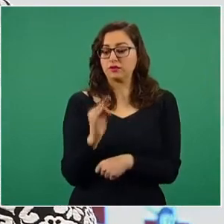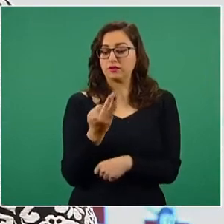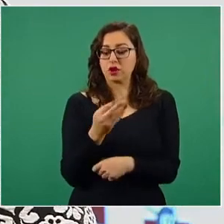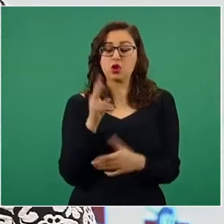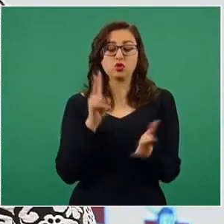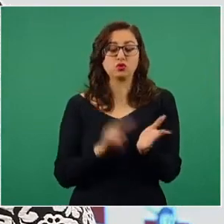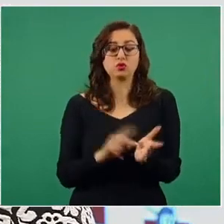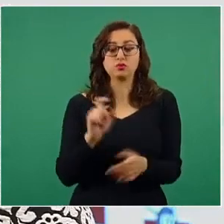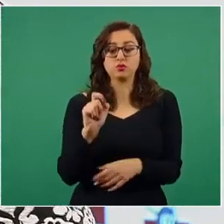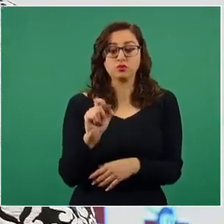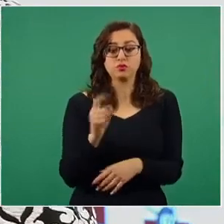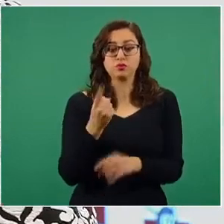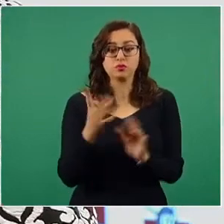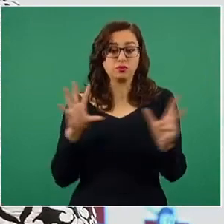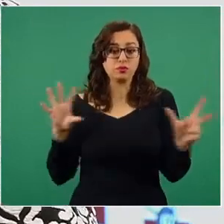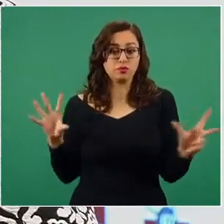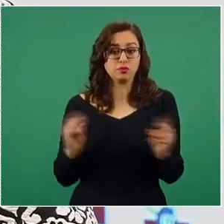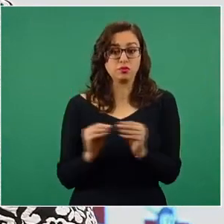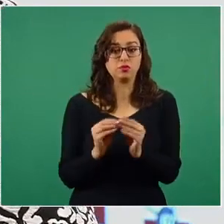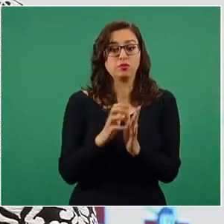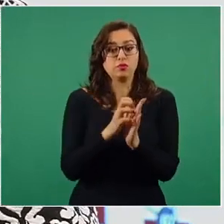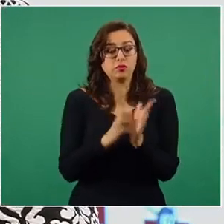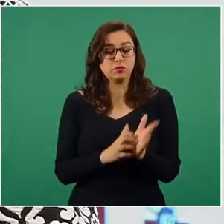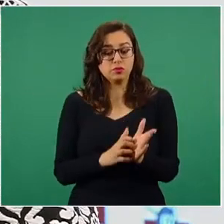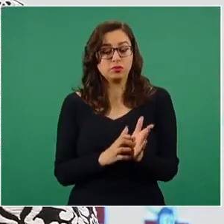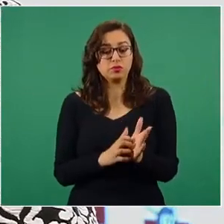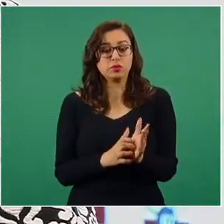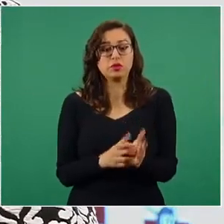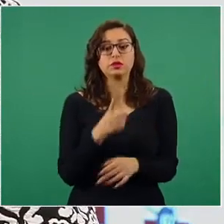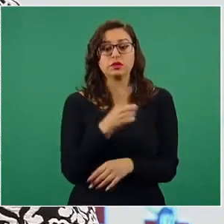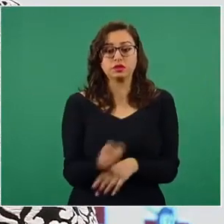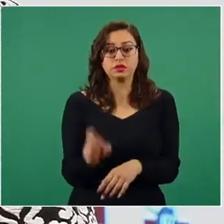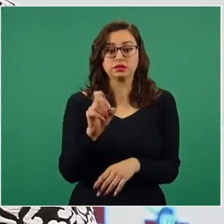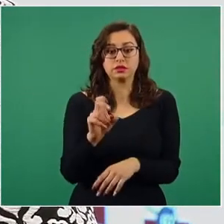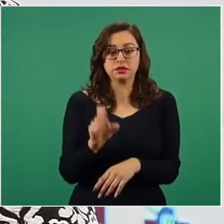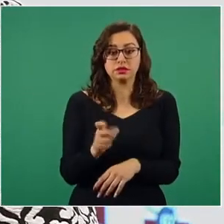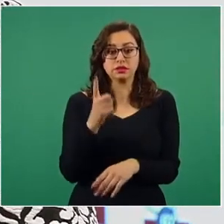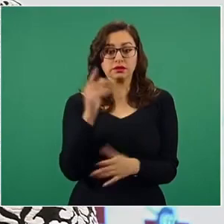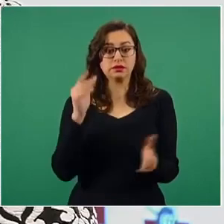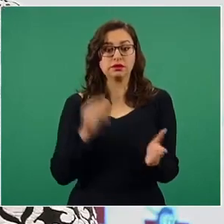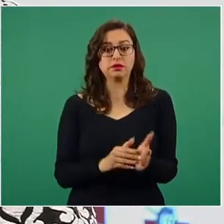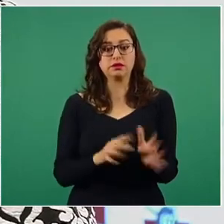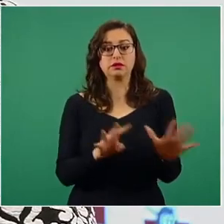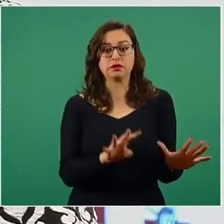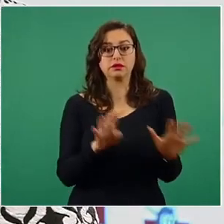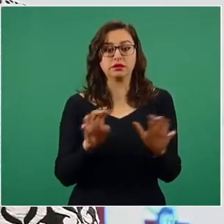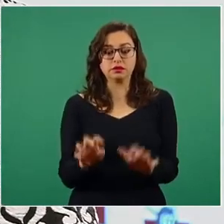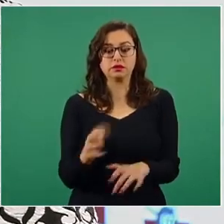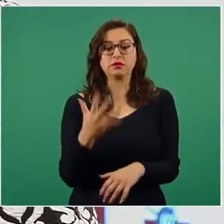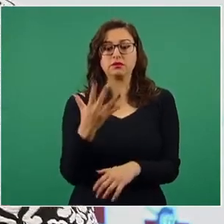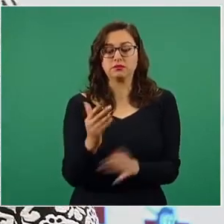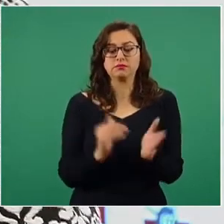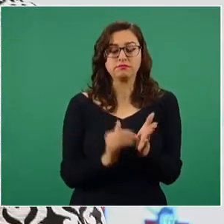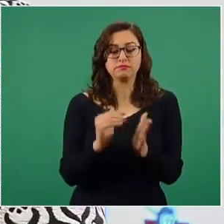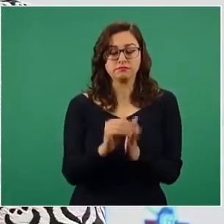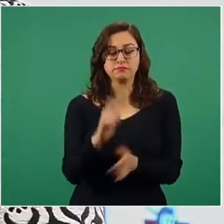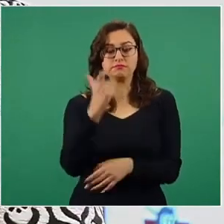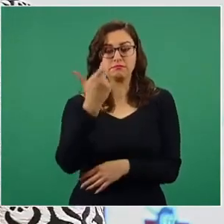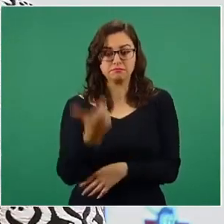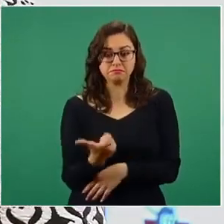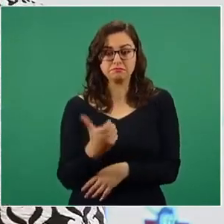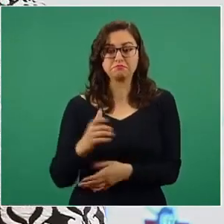2021 representó un ahorro total de 131.905 millones de